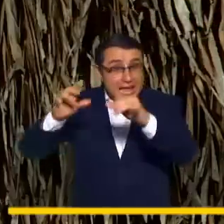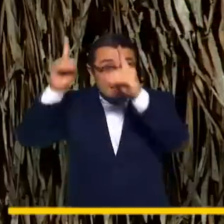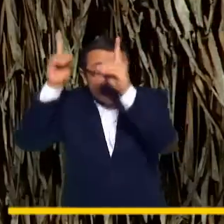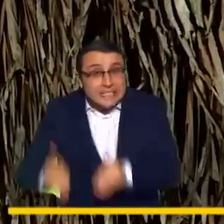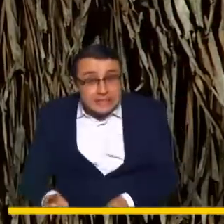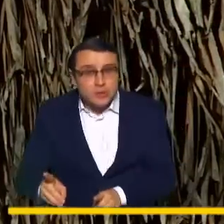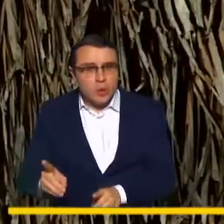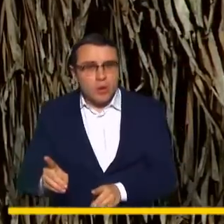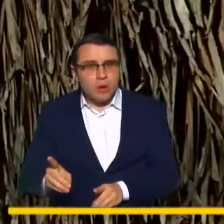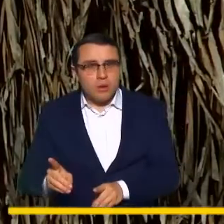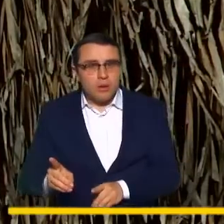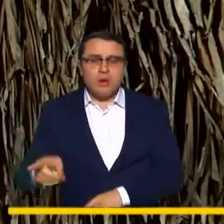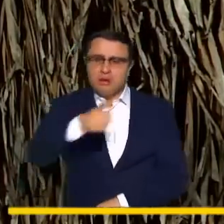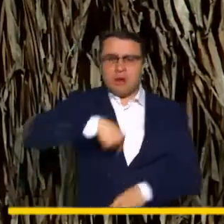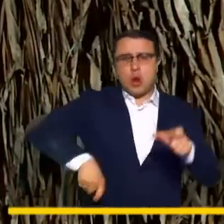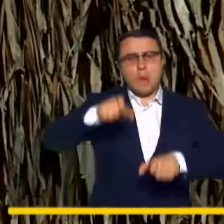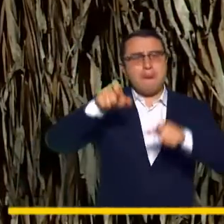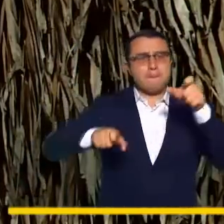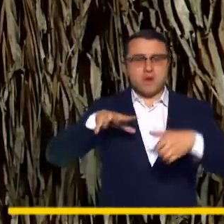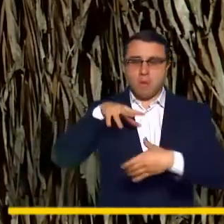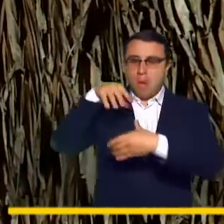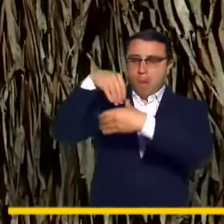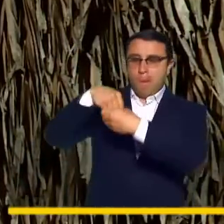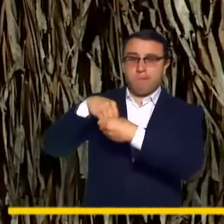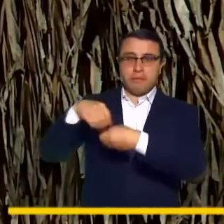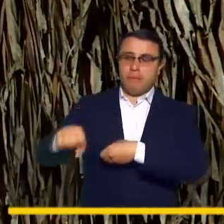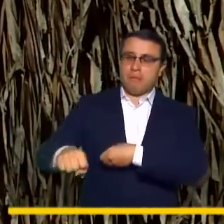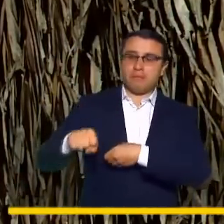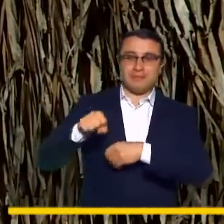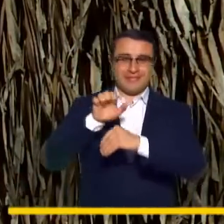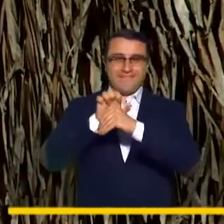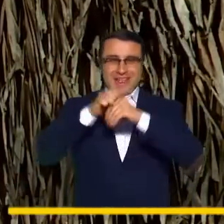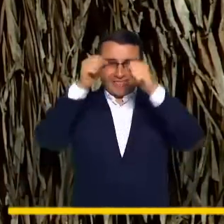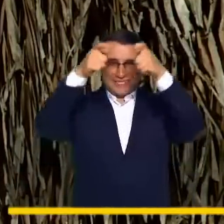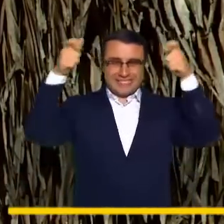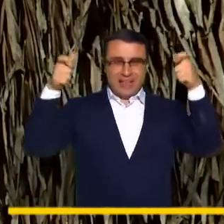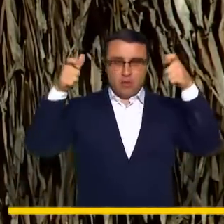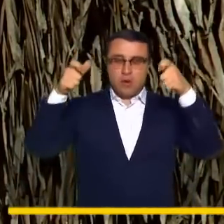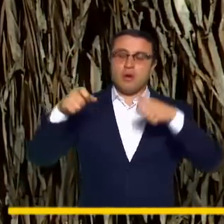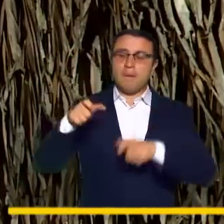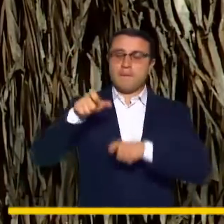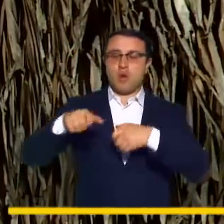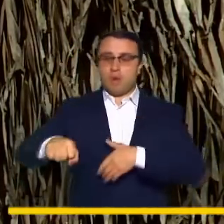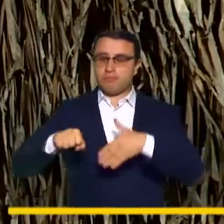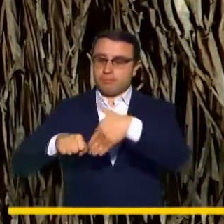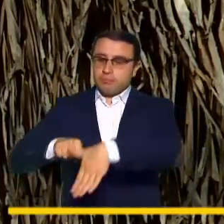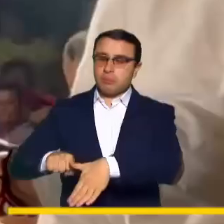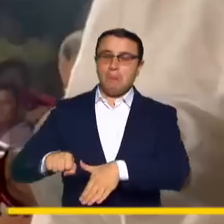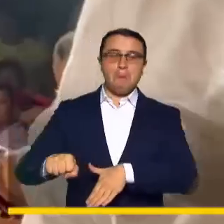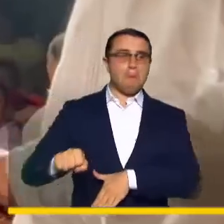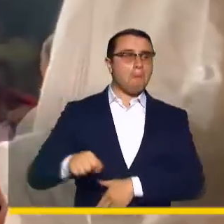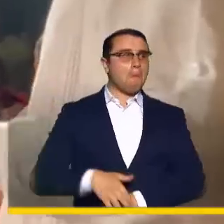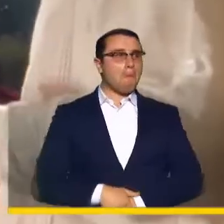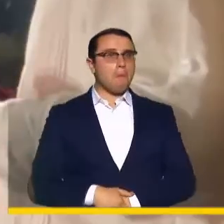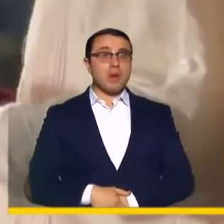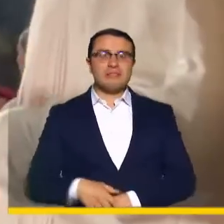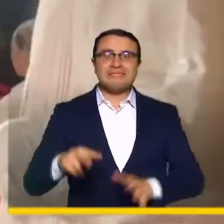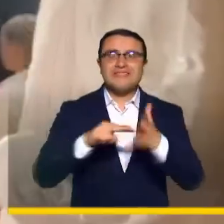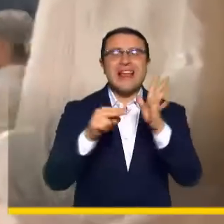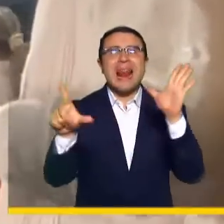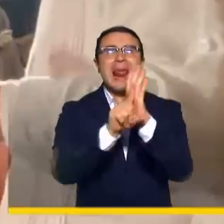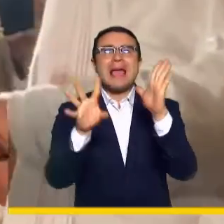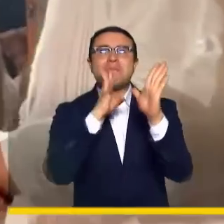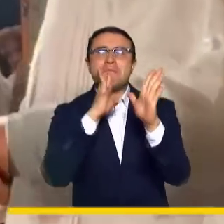Todos esos funcionarios que han guardado esas sentencias, señor director, han cometido un crimen. Eso se